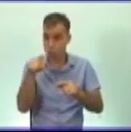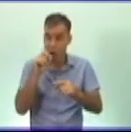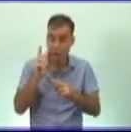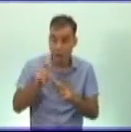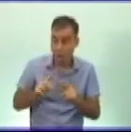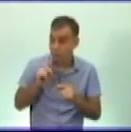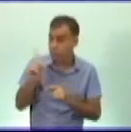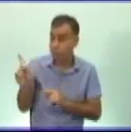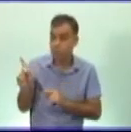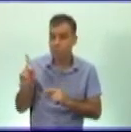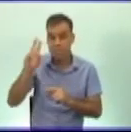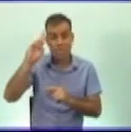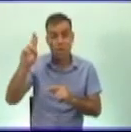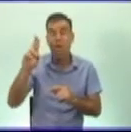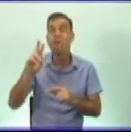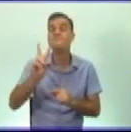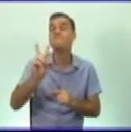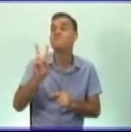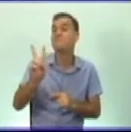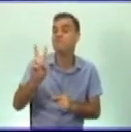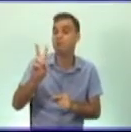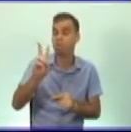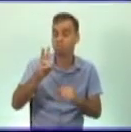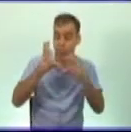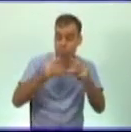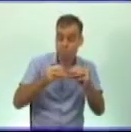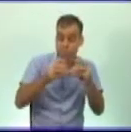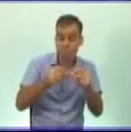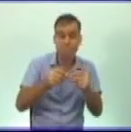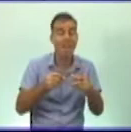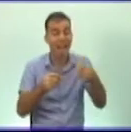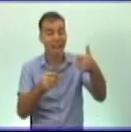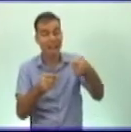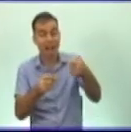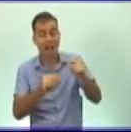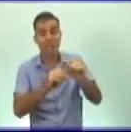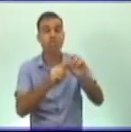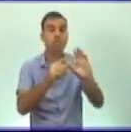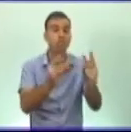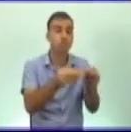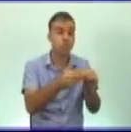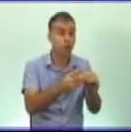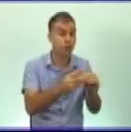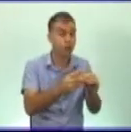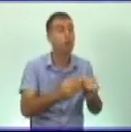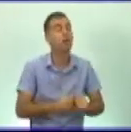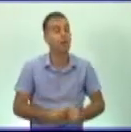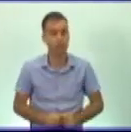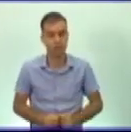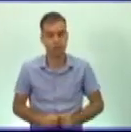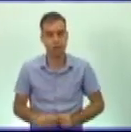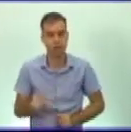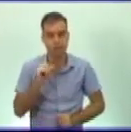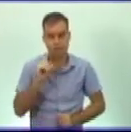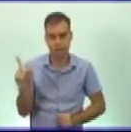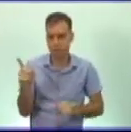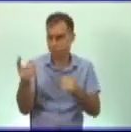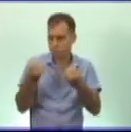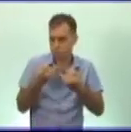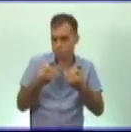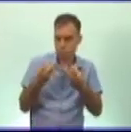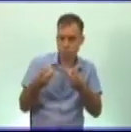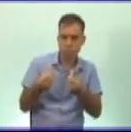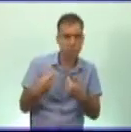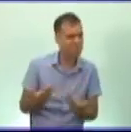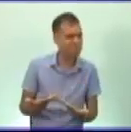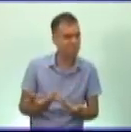recordar que vamos a calcular el volumen y el área total. Y vamos a comenzar viendo los datos que tenemos.